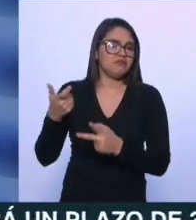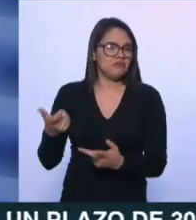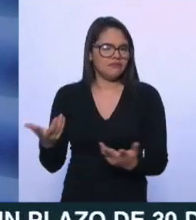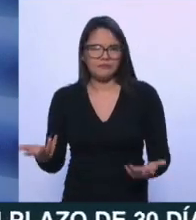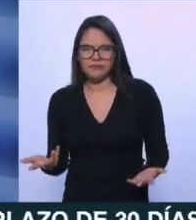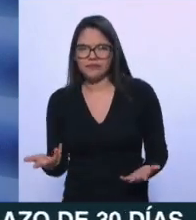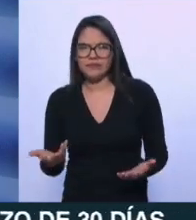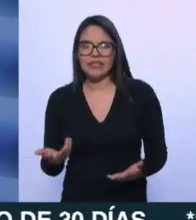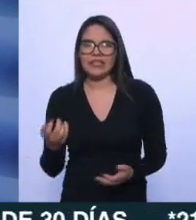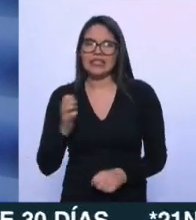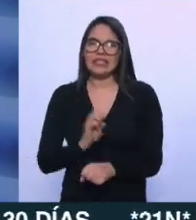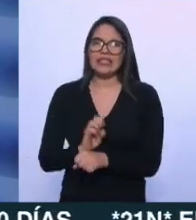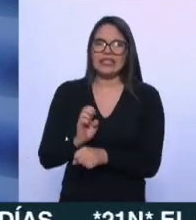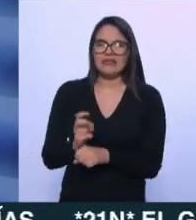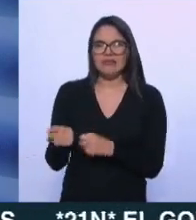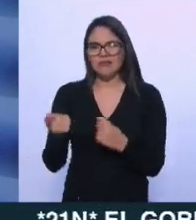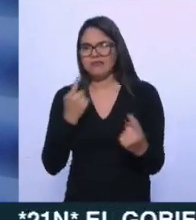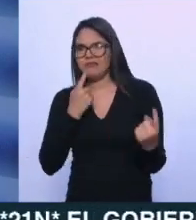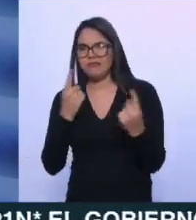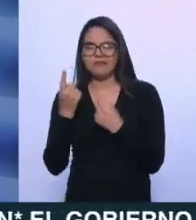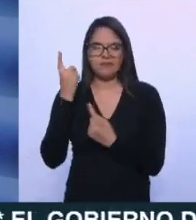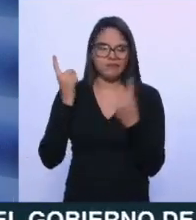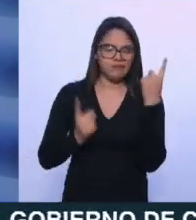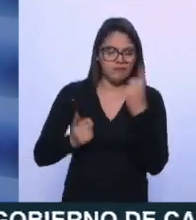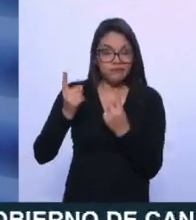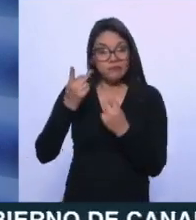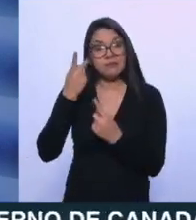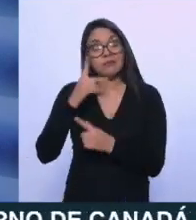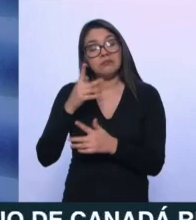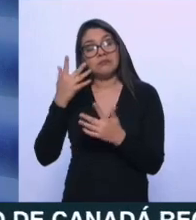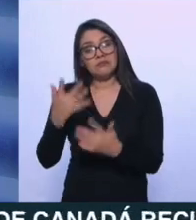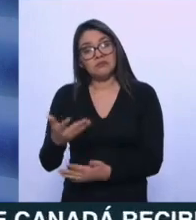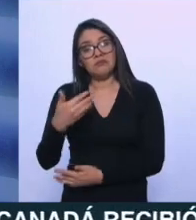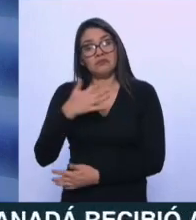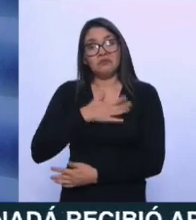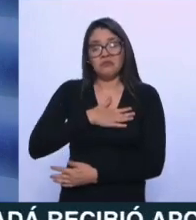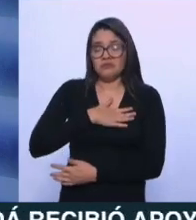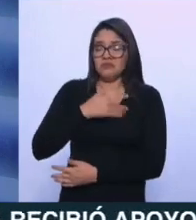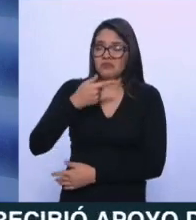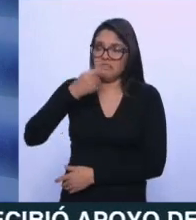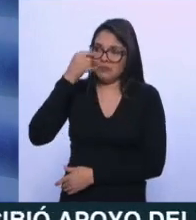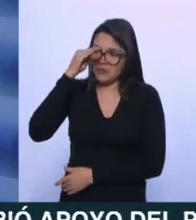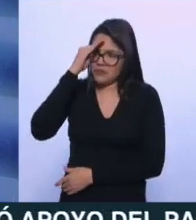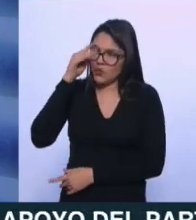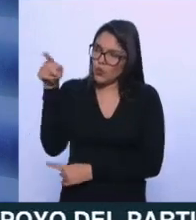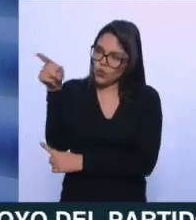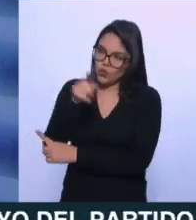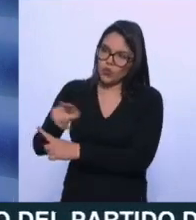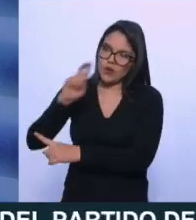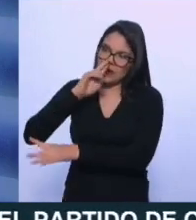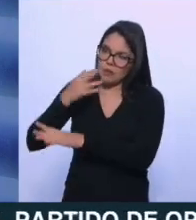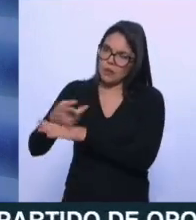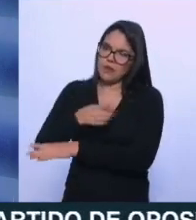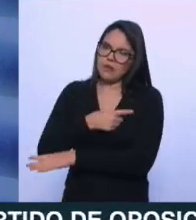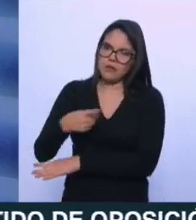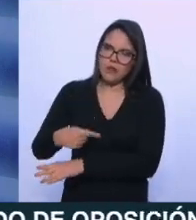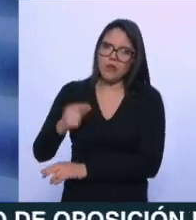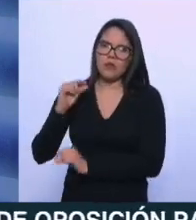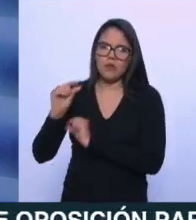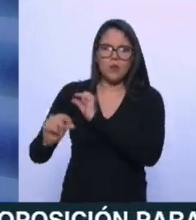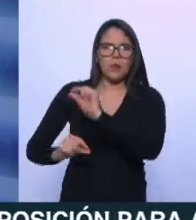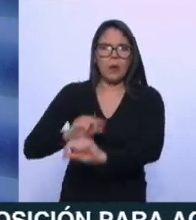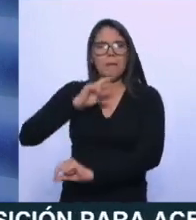debatible. Pero creo que tendríamos que empezar a ver qué cosas pueden ellos ir mejorando que pues, no les costarían mucho